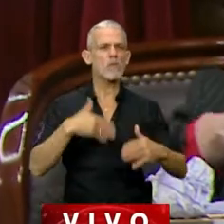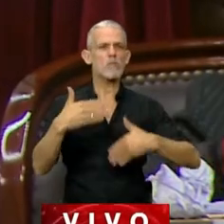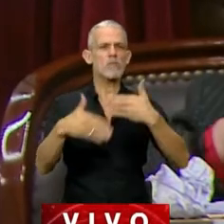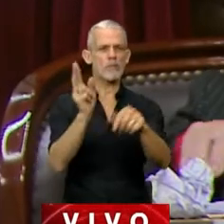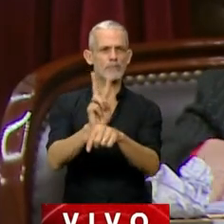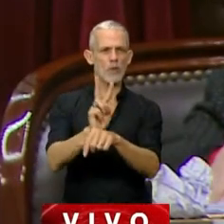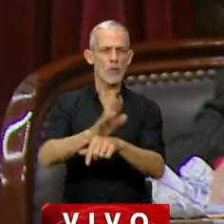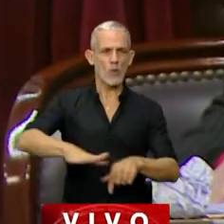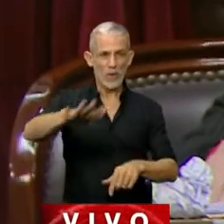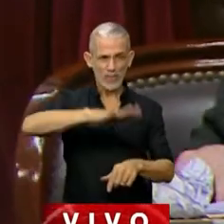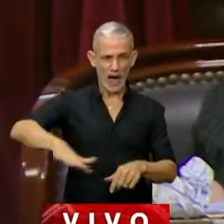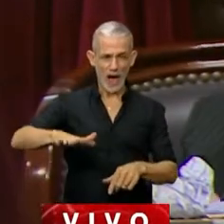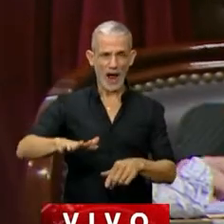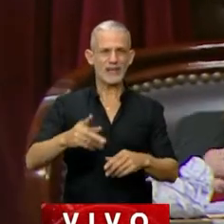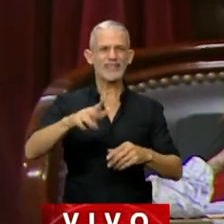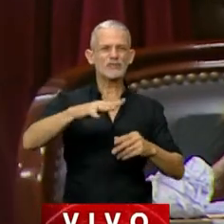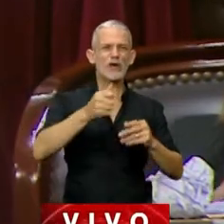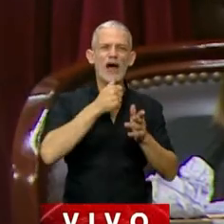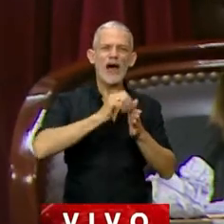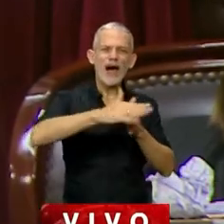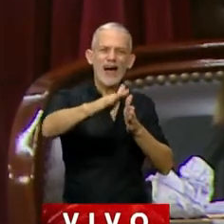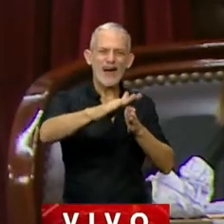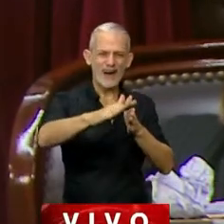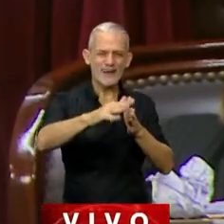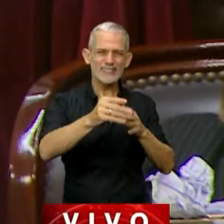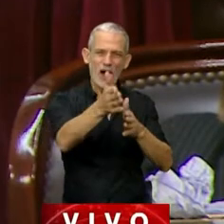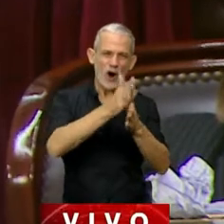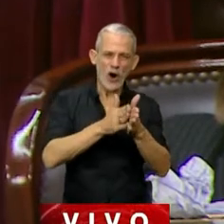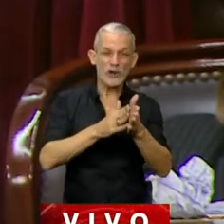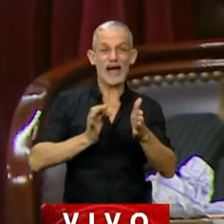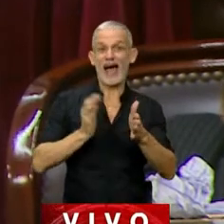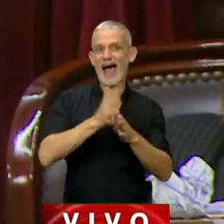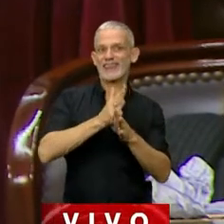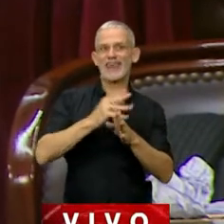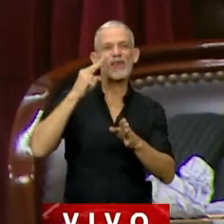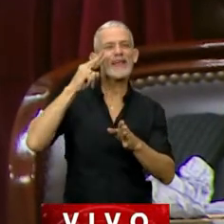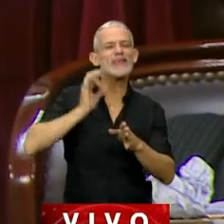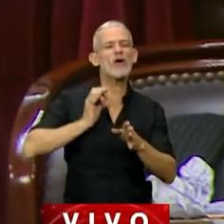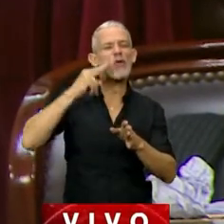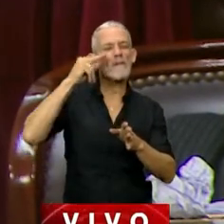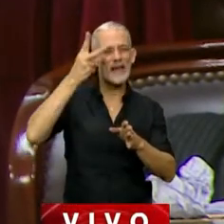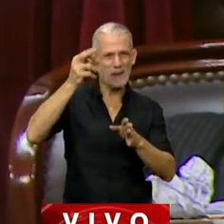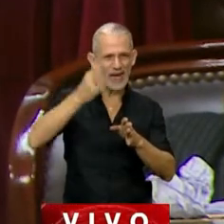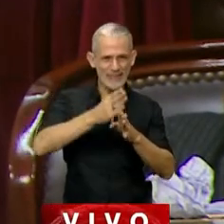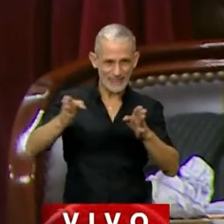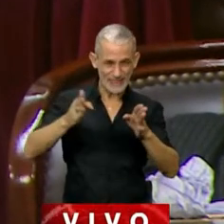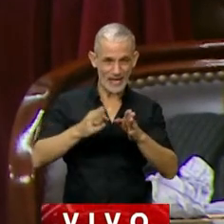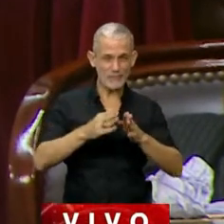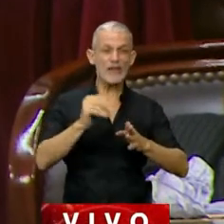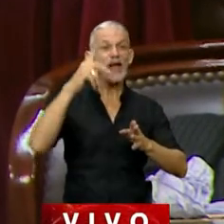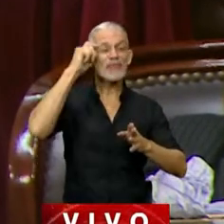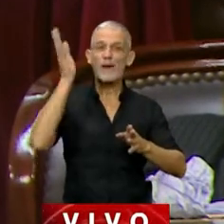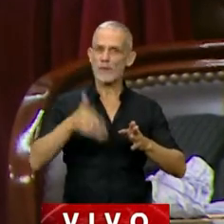en la preservación de las zonas costeras y marinas antes del 2020, en ese porcentaje